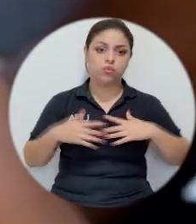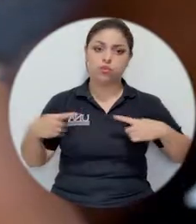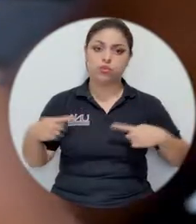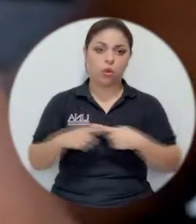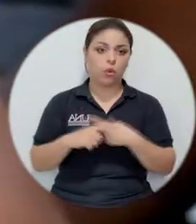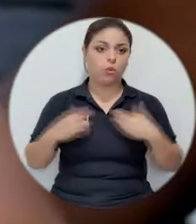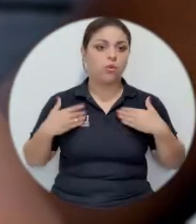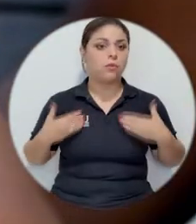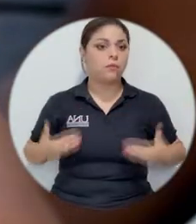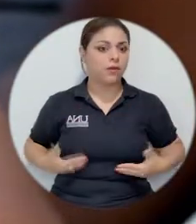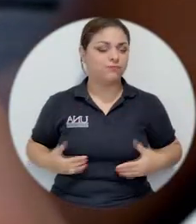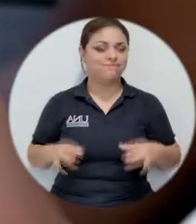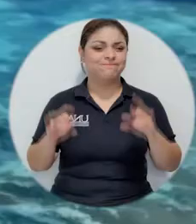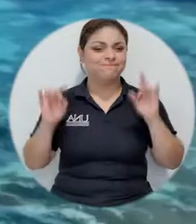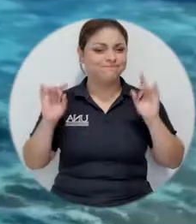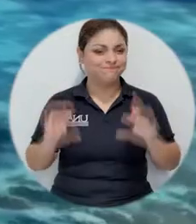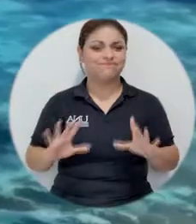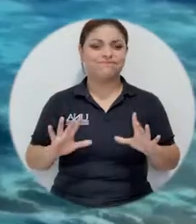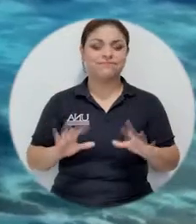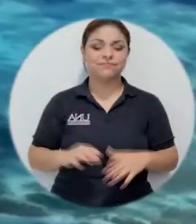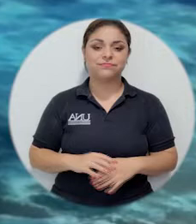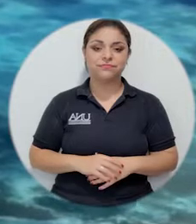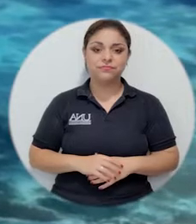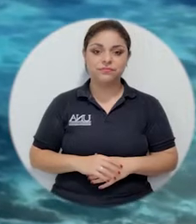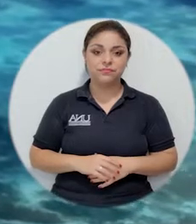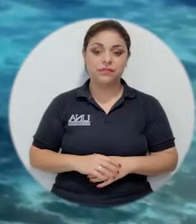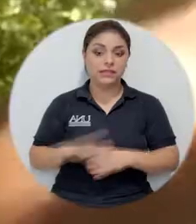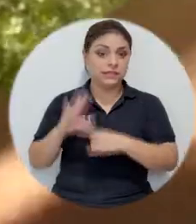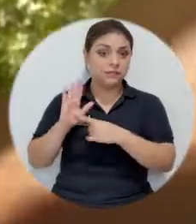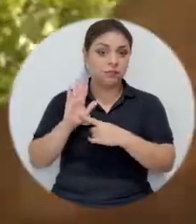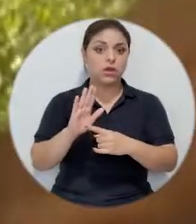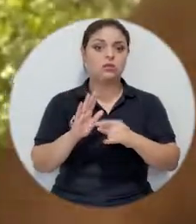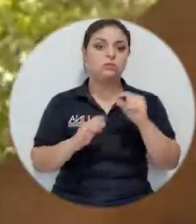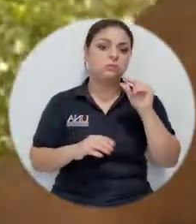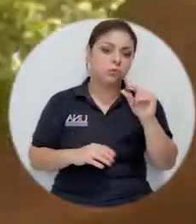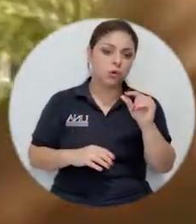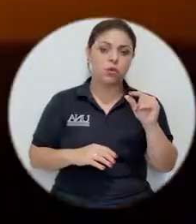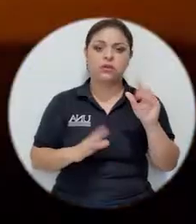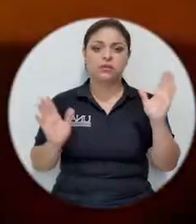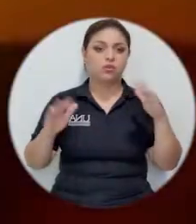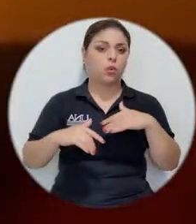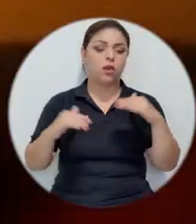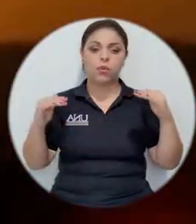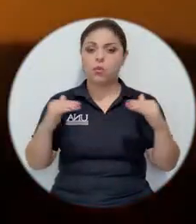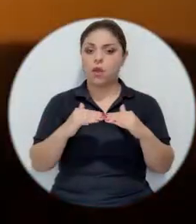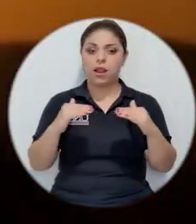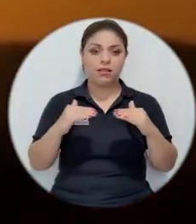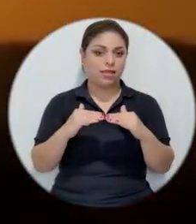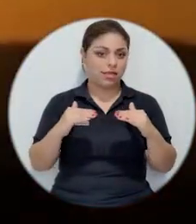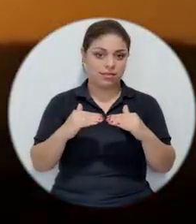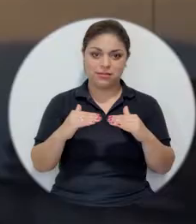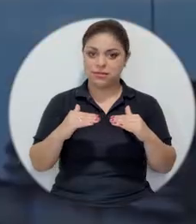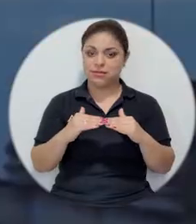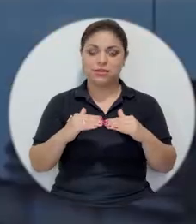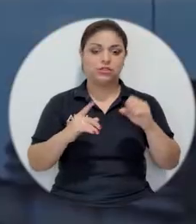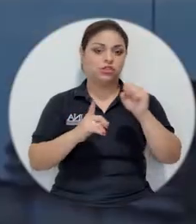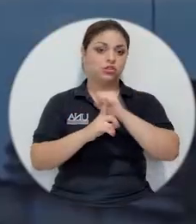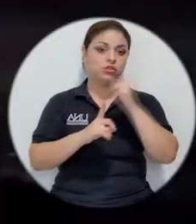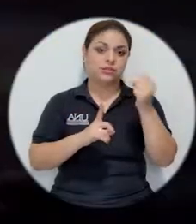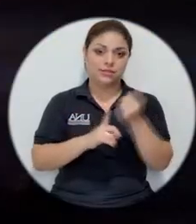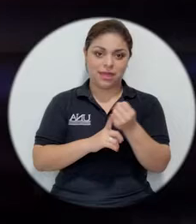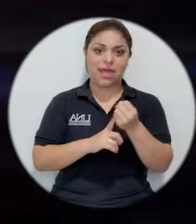humano consigo, ¿verdad? Claro, toda una tragedia. Y reflejan un poco las desigualdades de